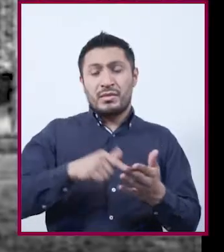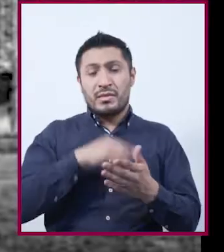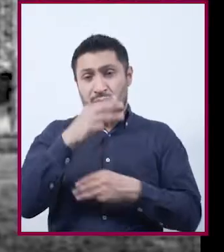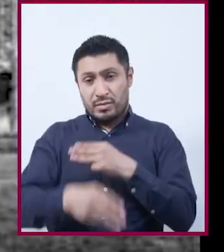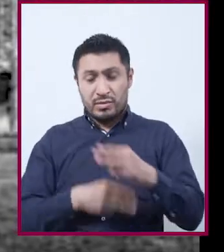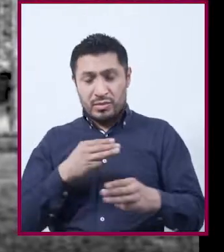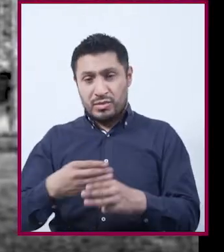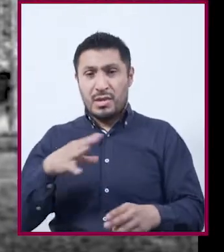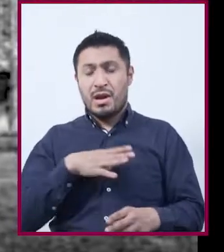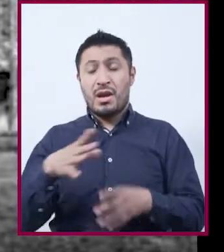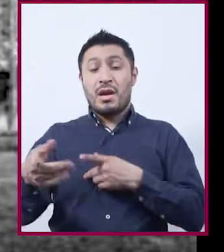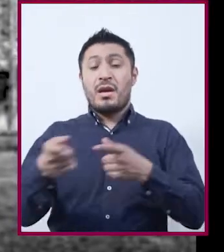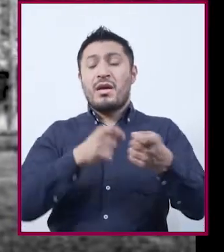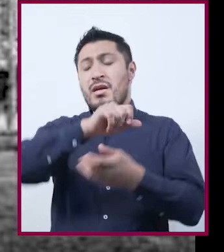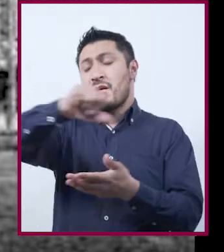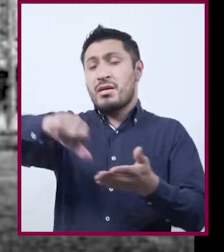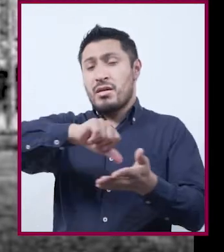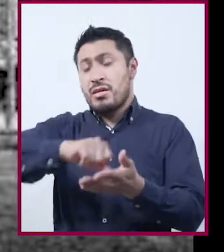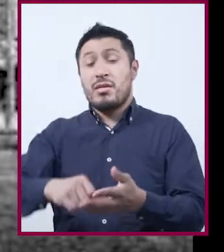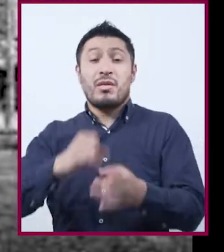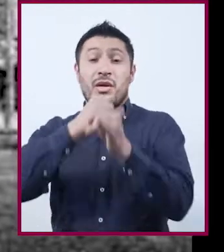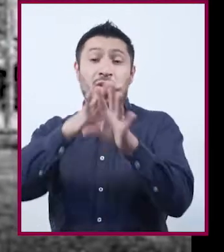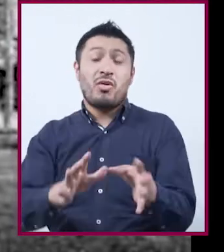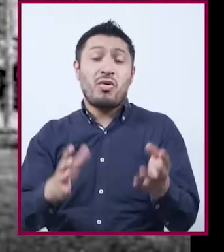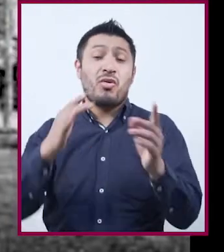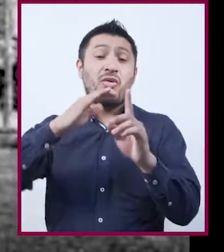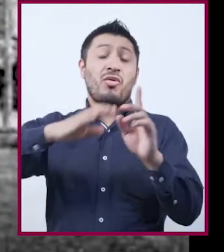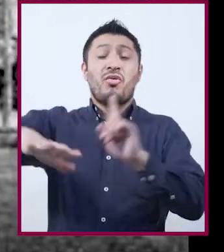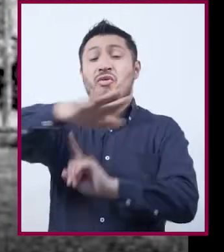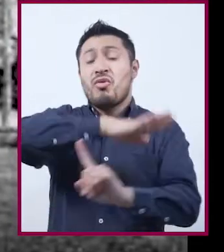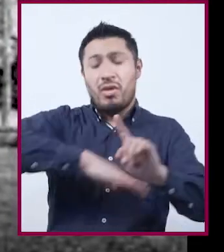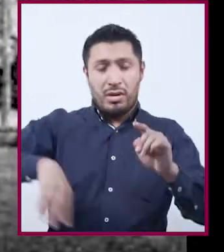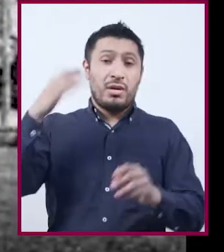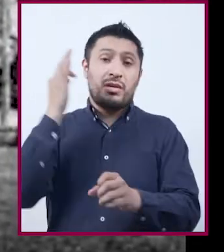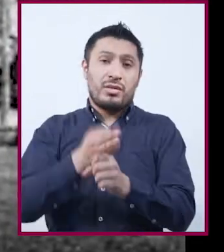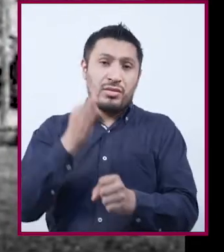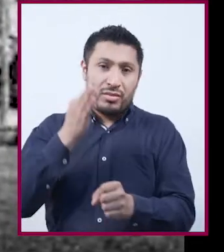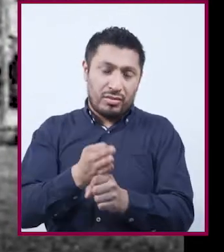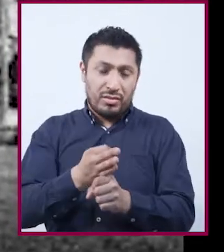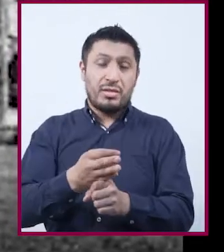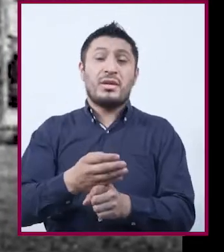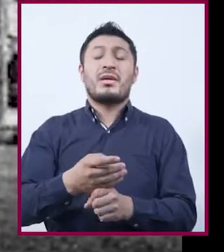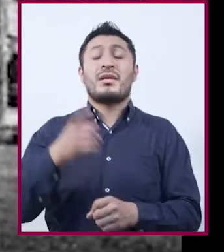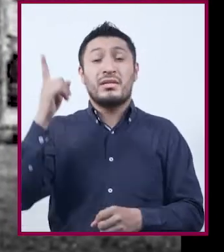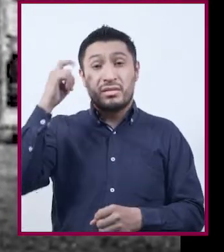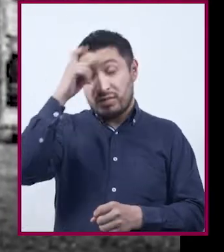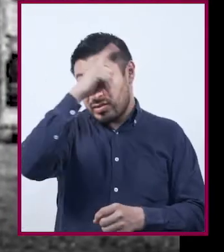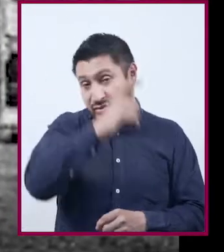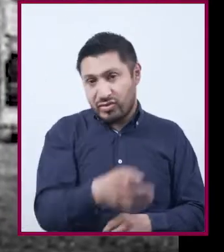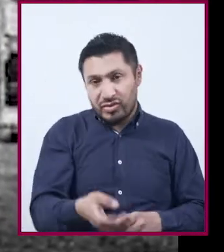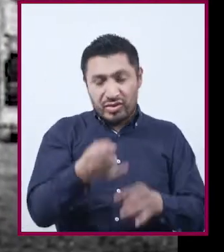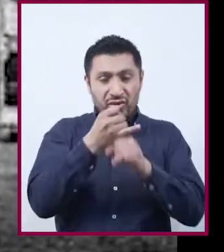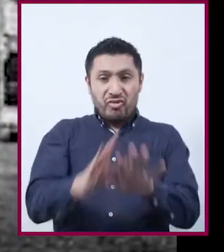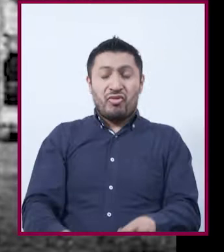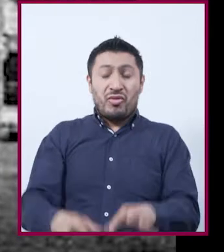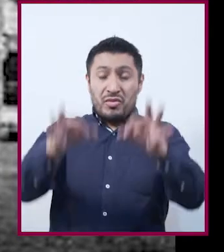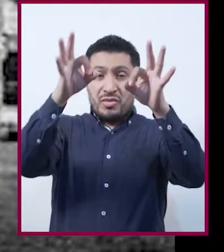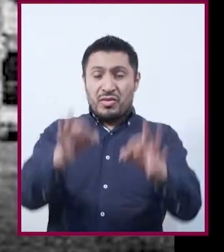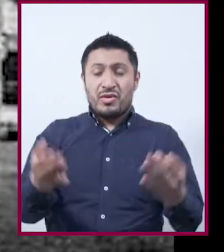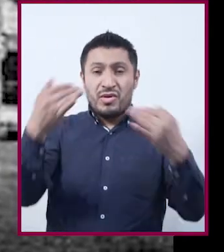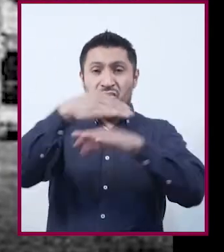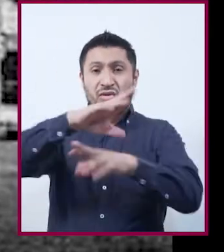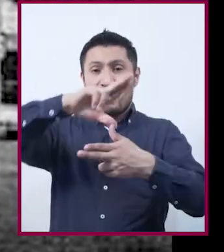partes del mundo se habían habilitado centros de control e información climática, todavía era muy difícil contar con datos